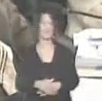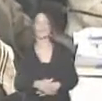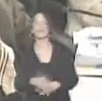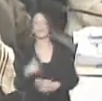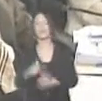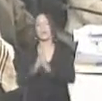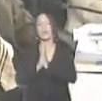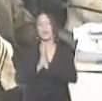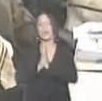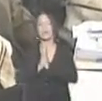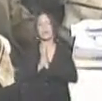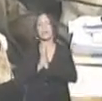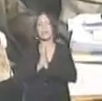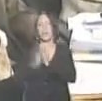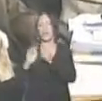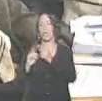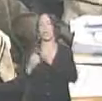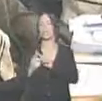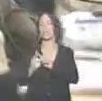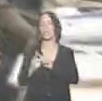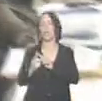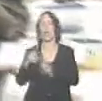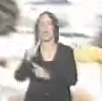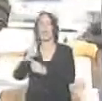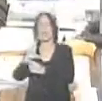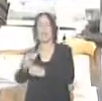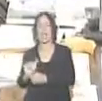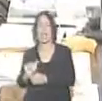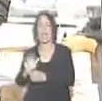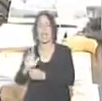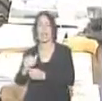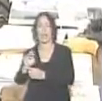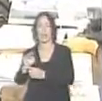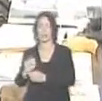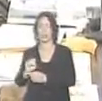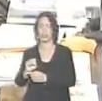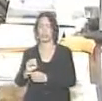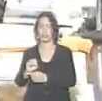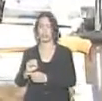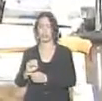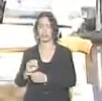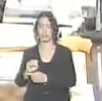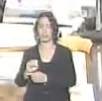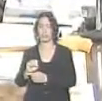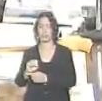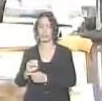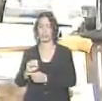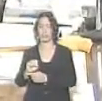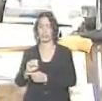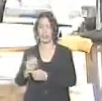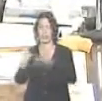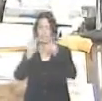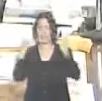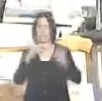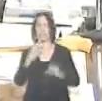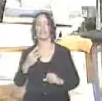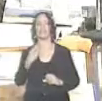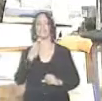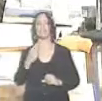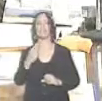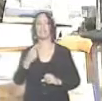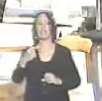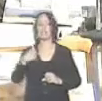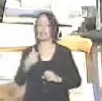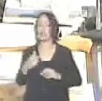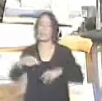Le voy a pedir al compañero Vega Ramos. Le he permitido, señor Vega Ramos, lo que aquí nunca se le permitió a ningún